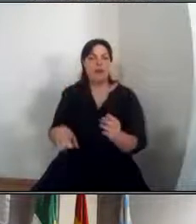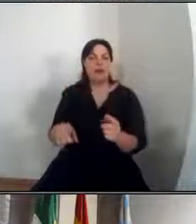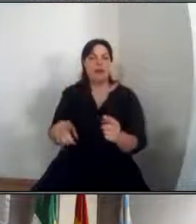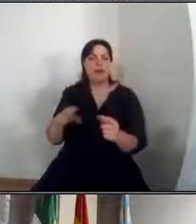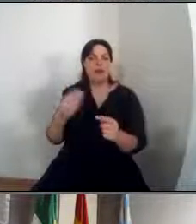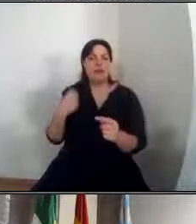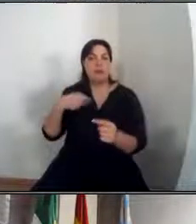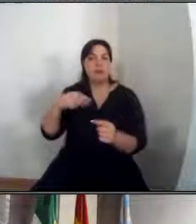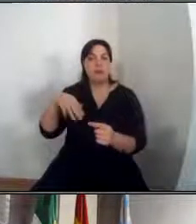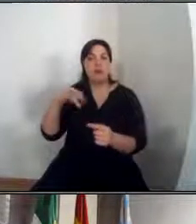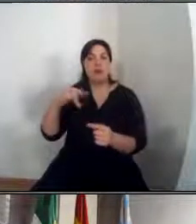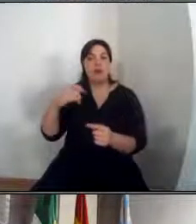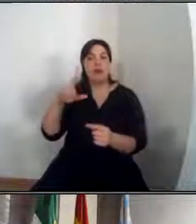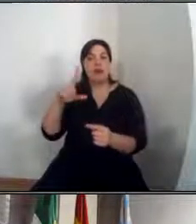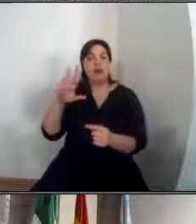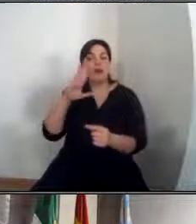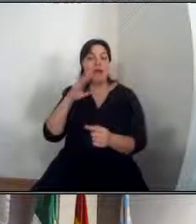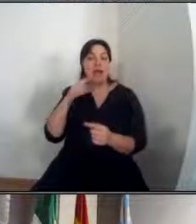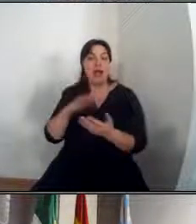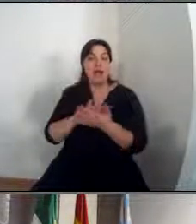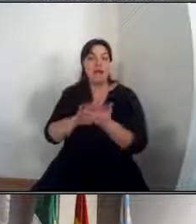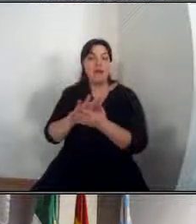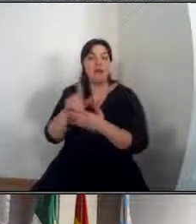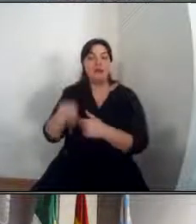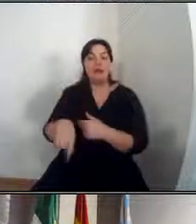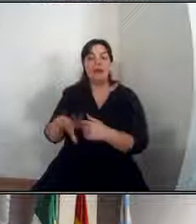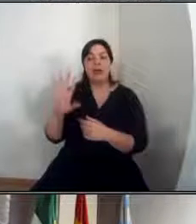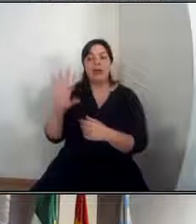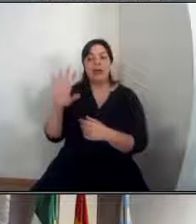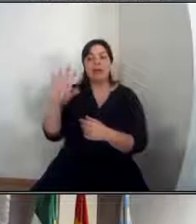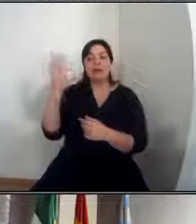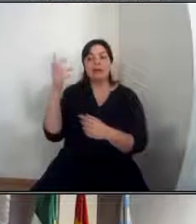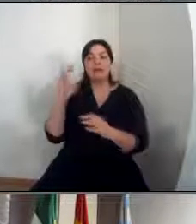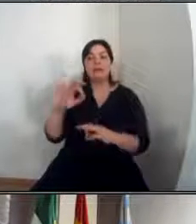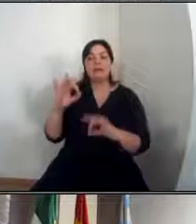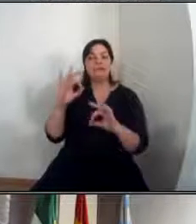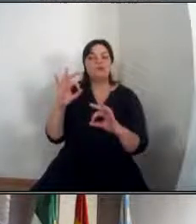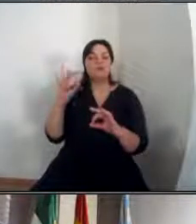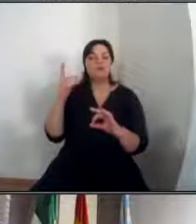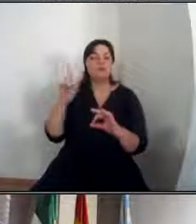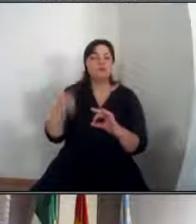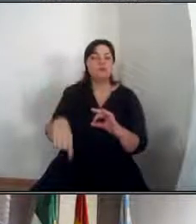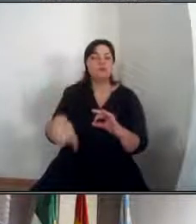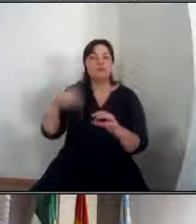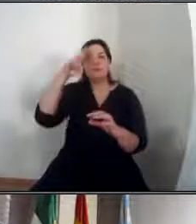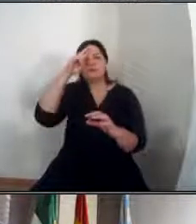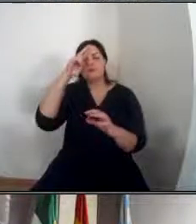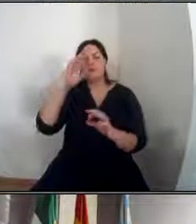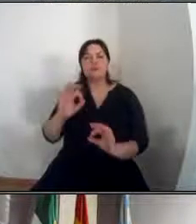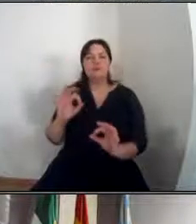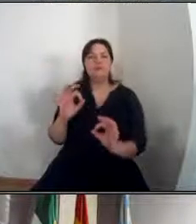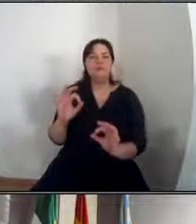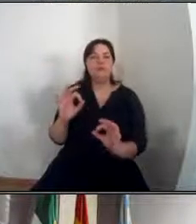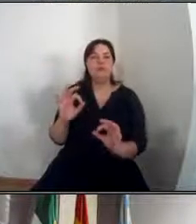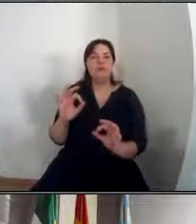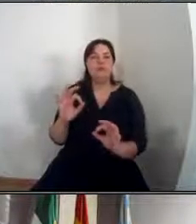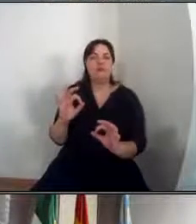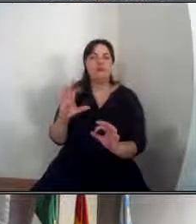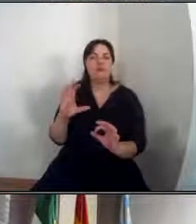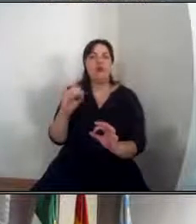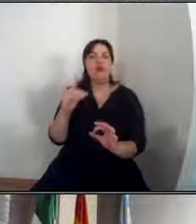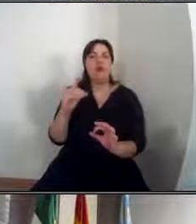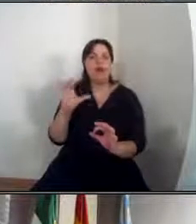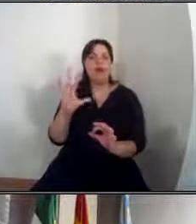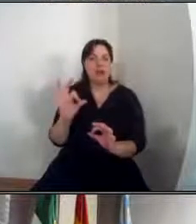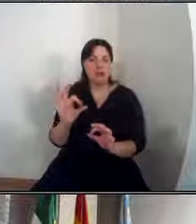lo que es ese cambio climático, o también, por qué no decirlo, a esa preocupación por los ODS, por